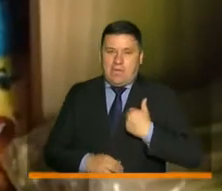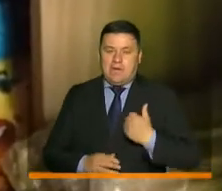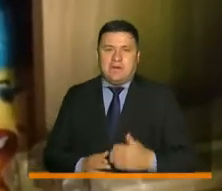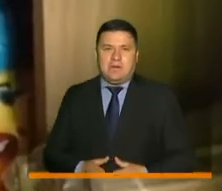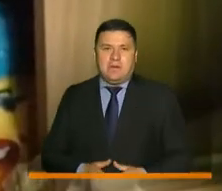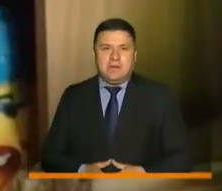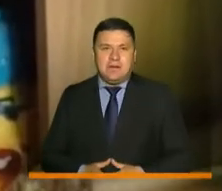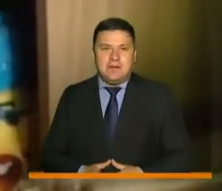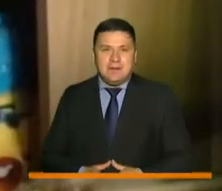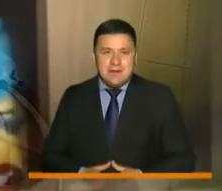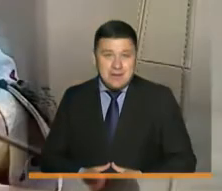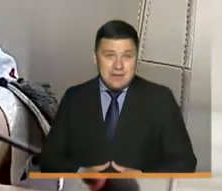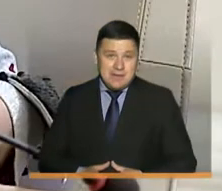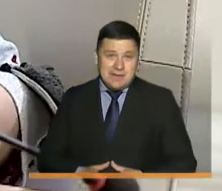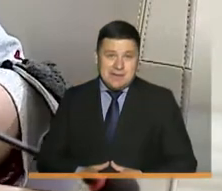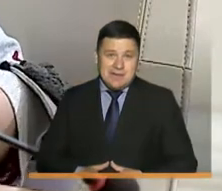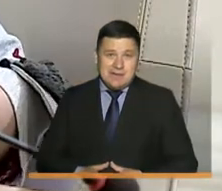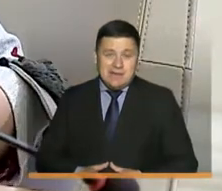adolescentes.